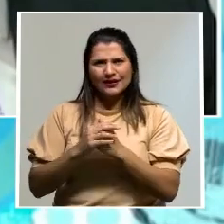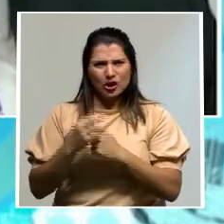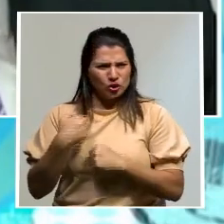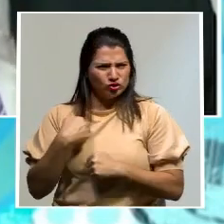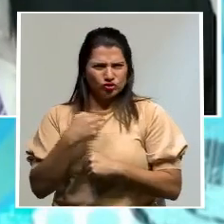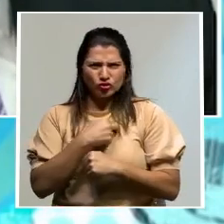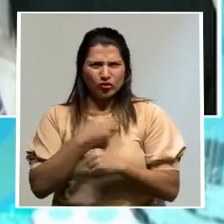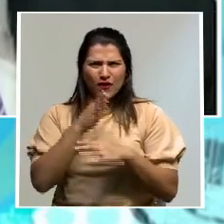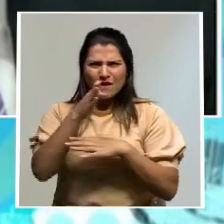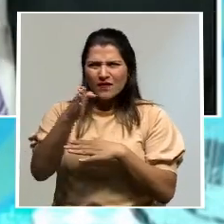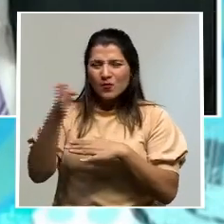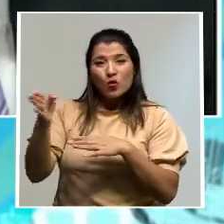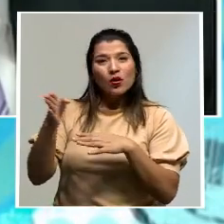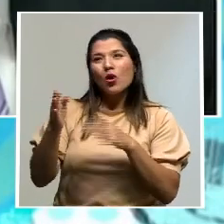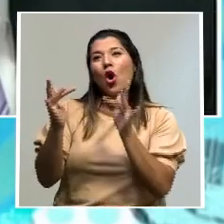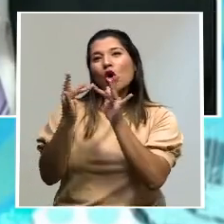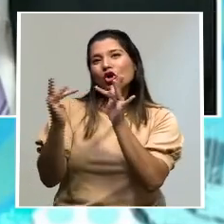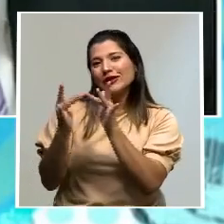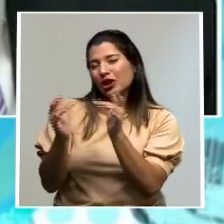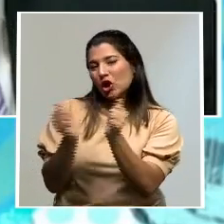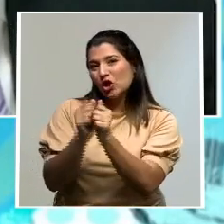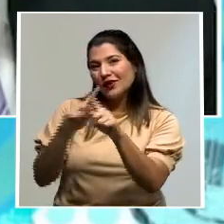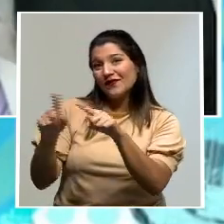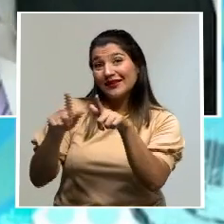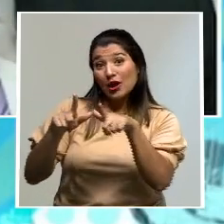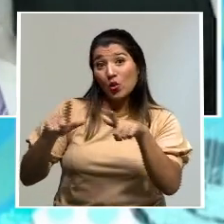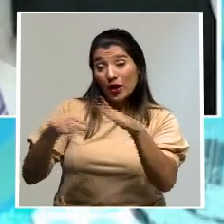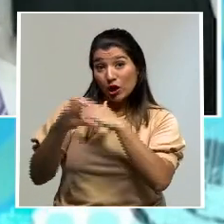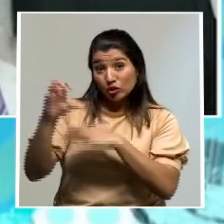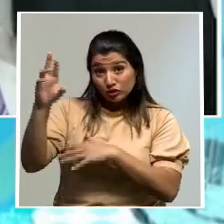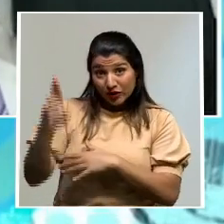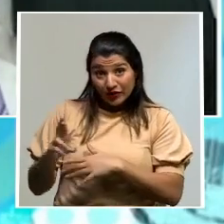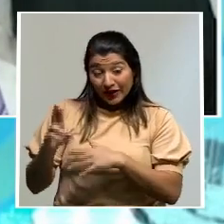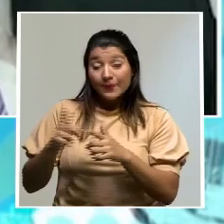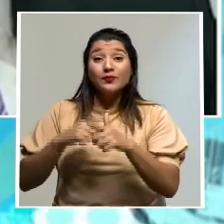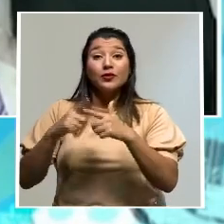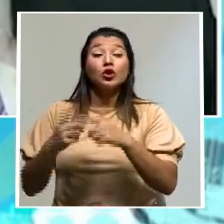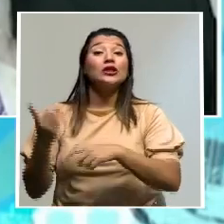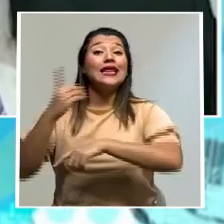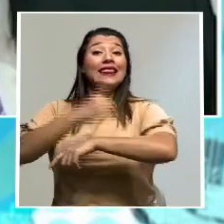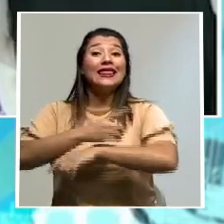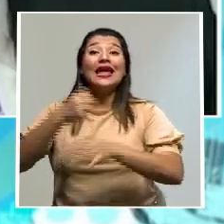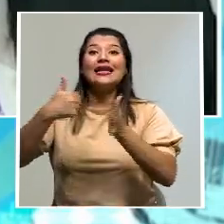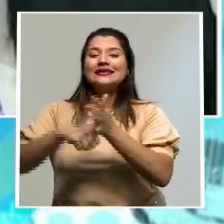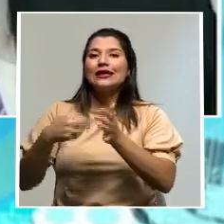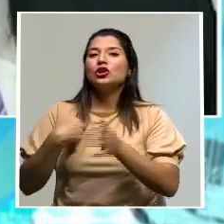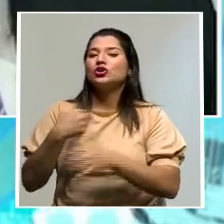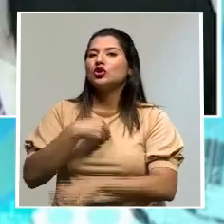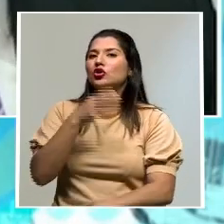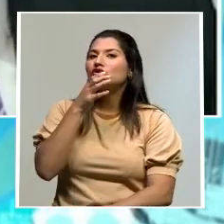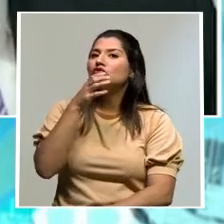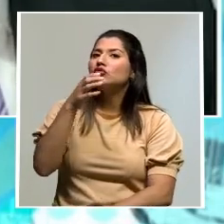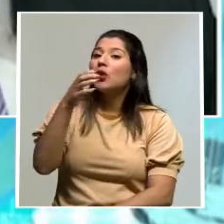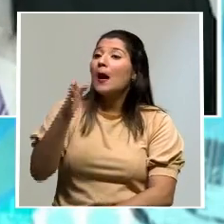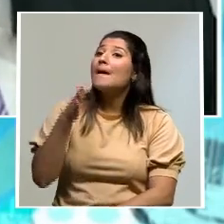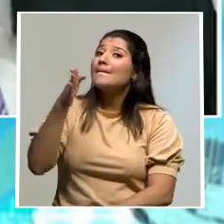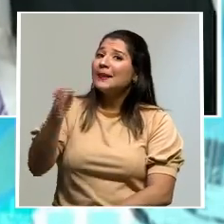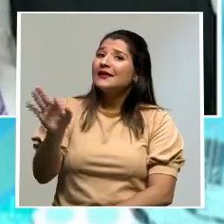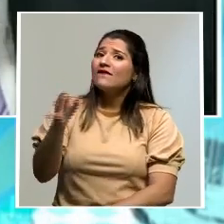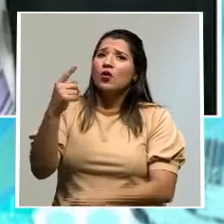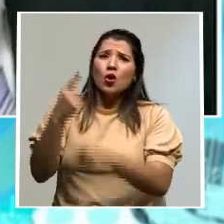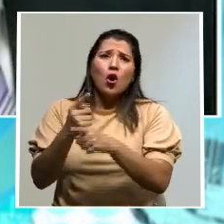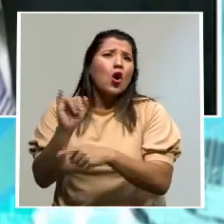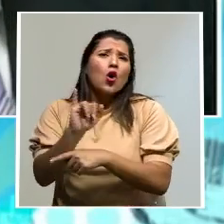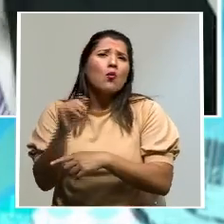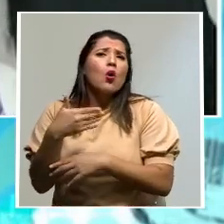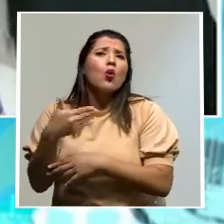del país y hemos utilizado la tecnología, y el día de las elecciones le estamos recomendando a todos los votantes que vayan como corresponde, como cuando usted